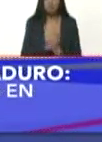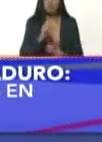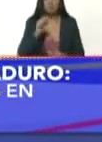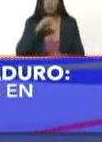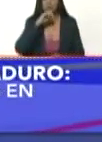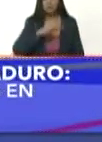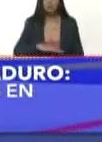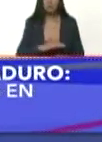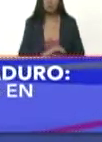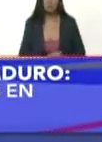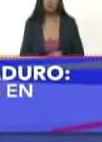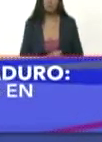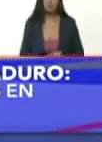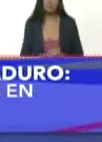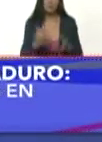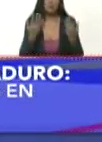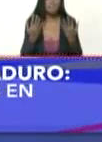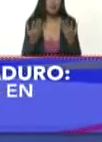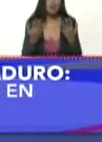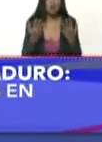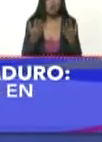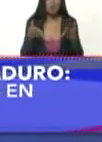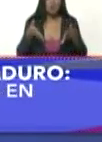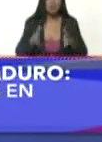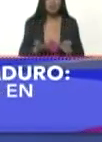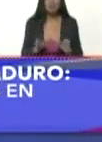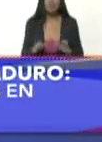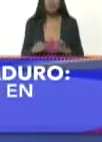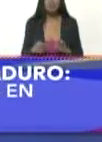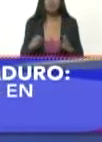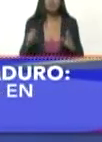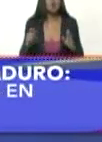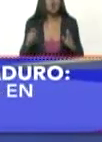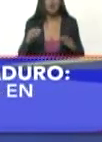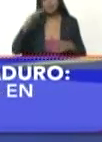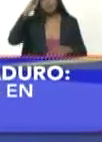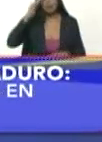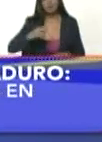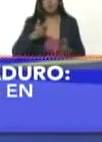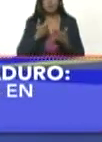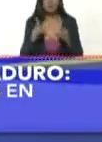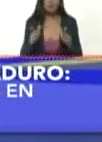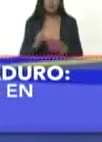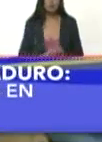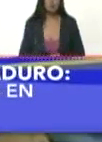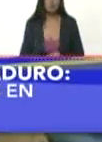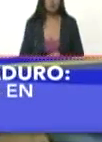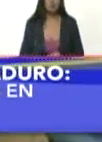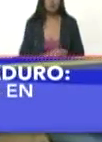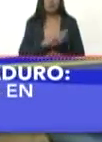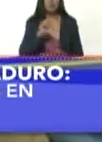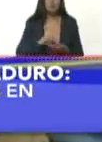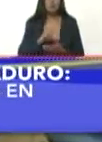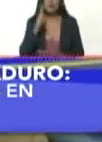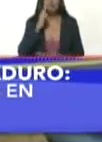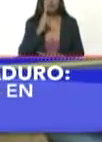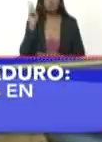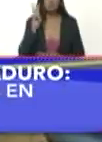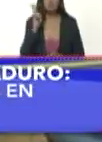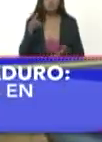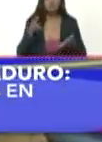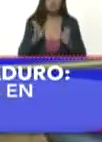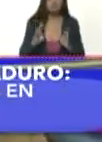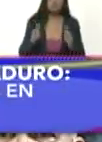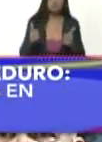con la historia de la mano del nacimiento del Ejército Libertador, La República en Venezuela nació de la mano de